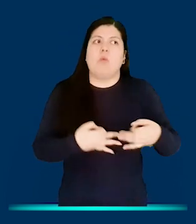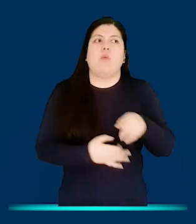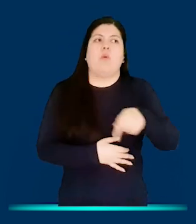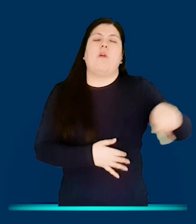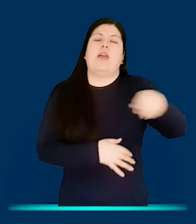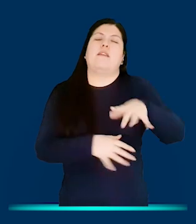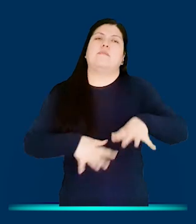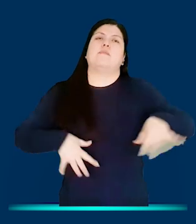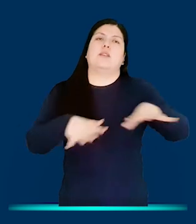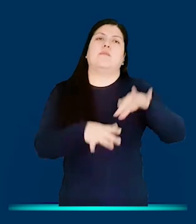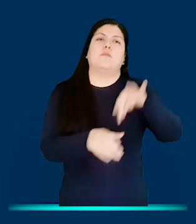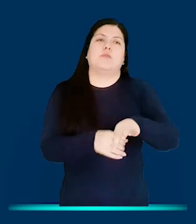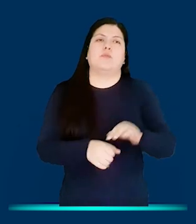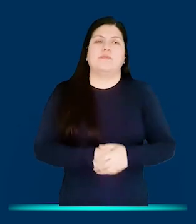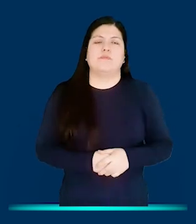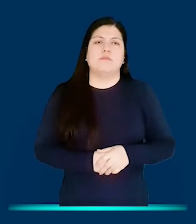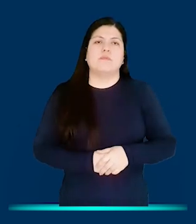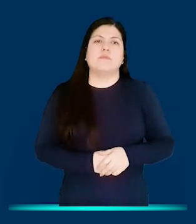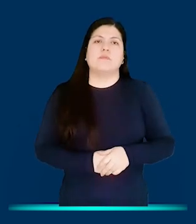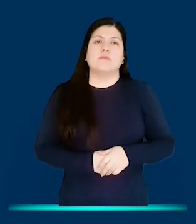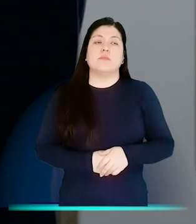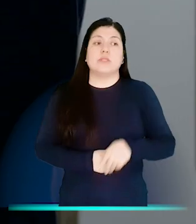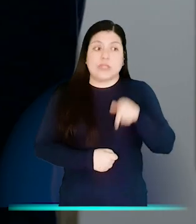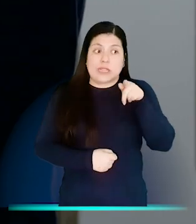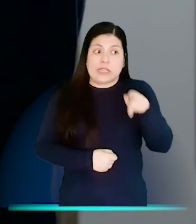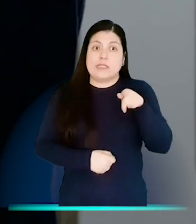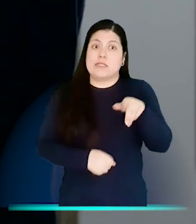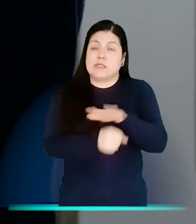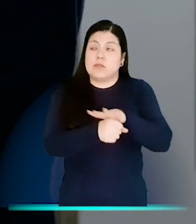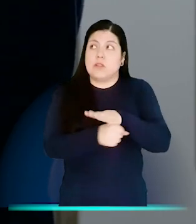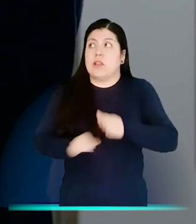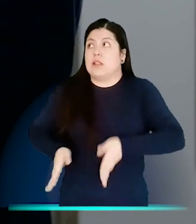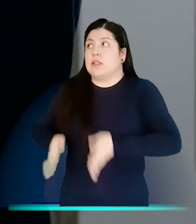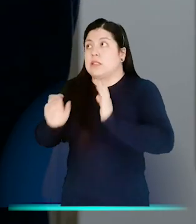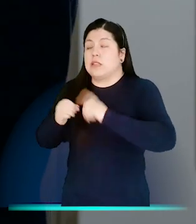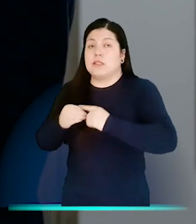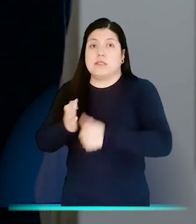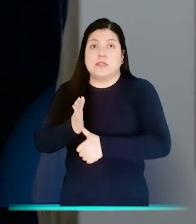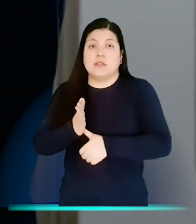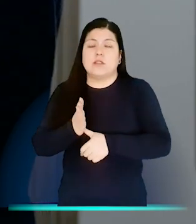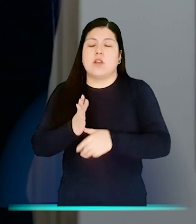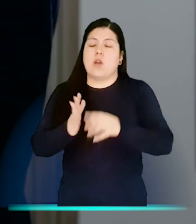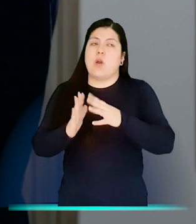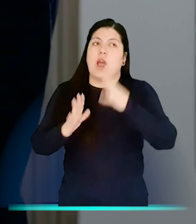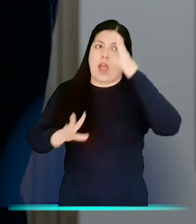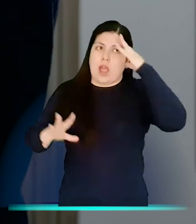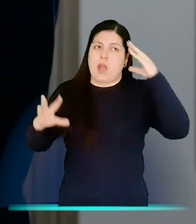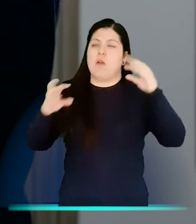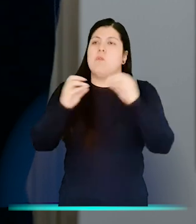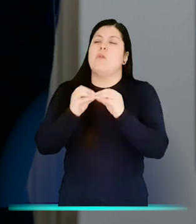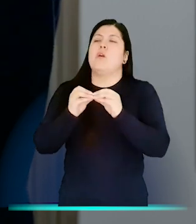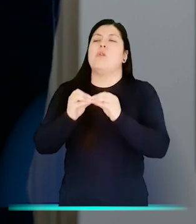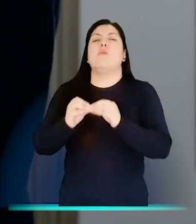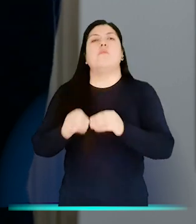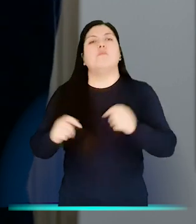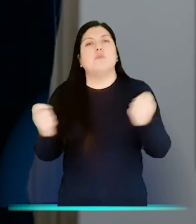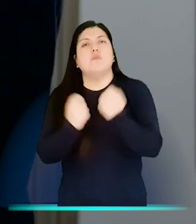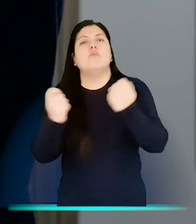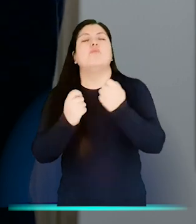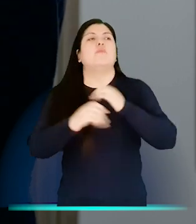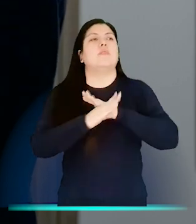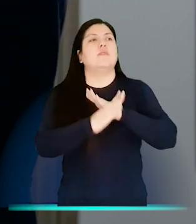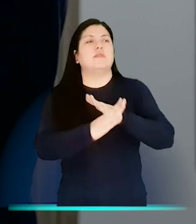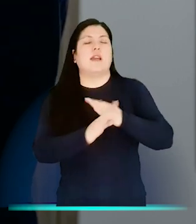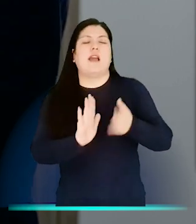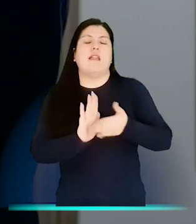la garantía de seguridad en estos puestos de votación. Para estos propósitos, por ejemplo, la Registraduría